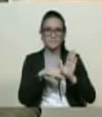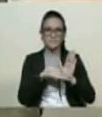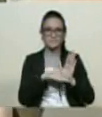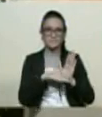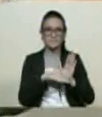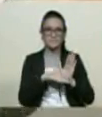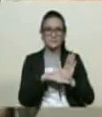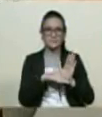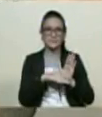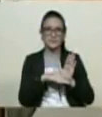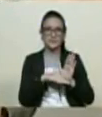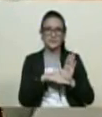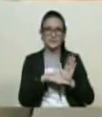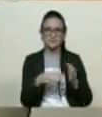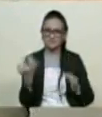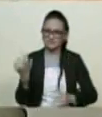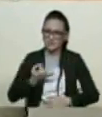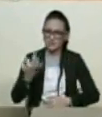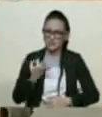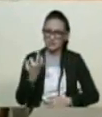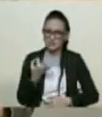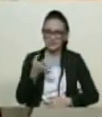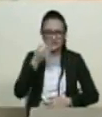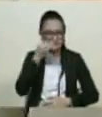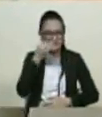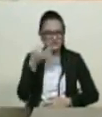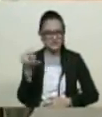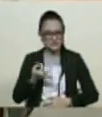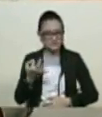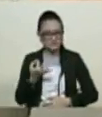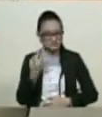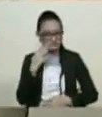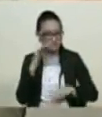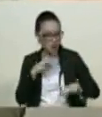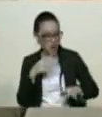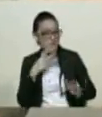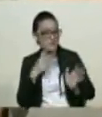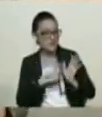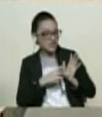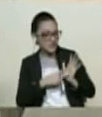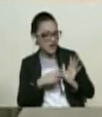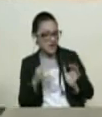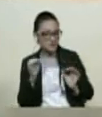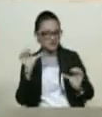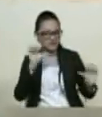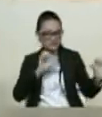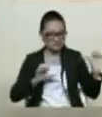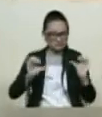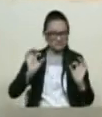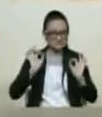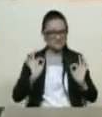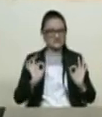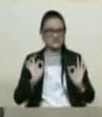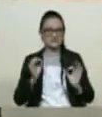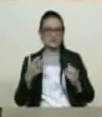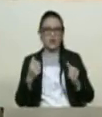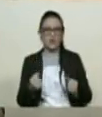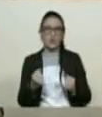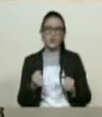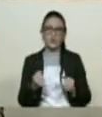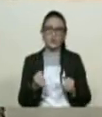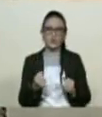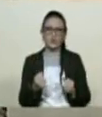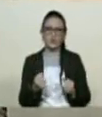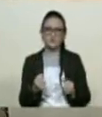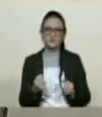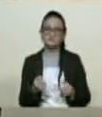son realmente materializables, que son observables, que son científicas, que son seguras y dan solidez